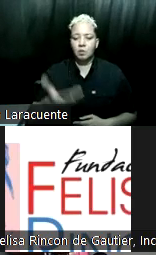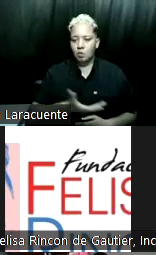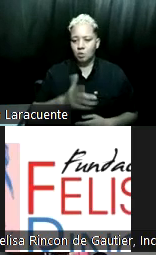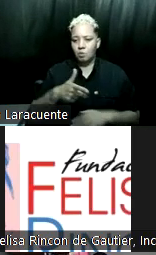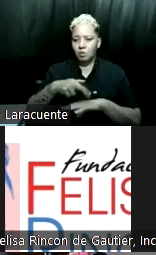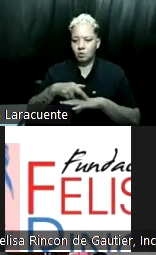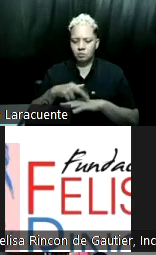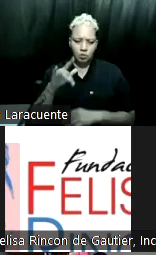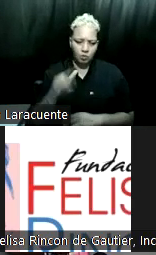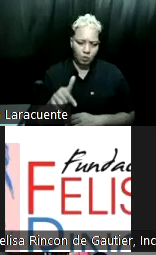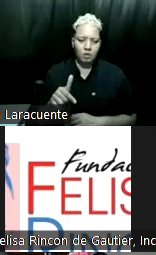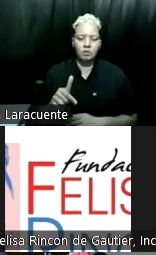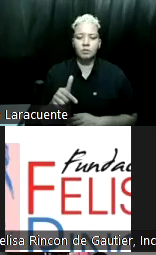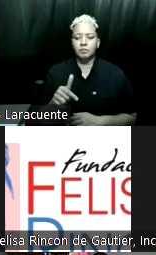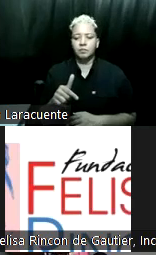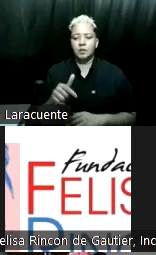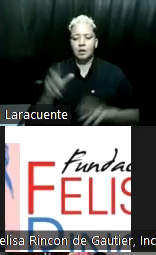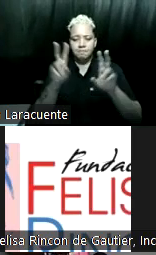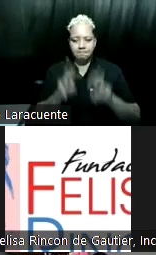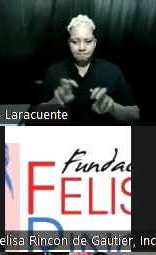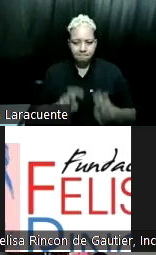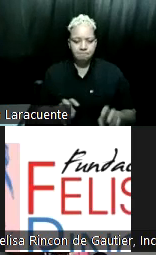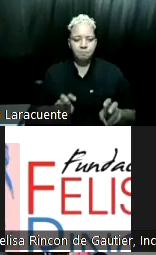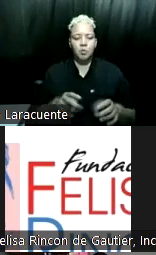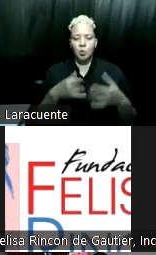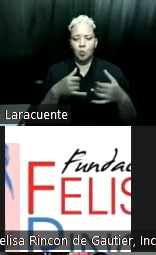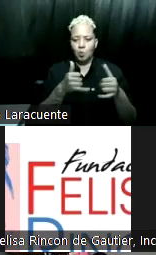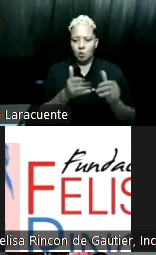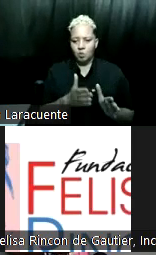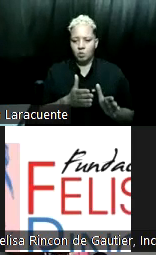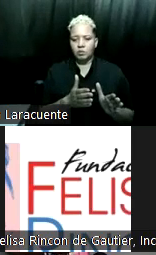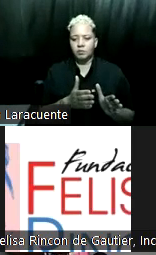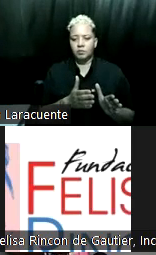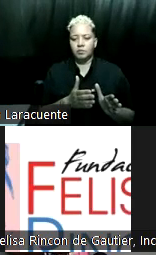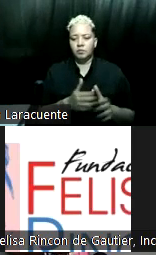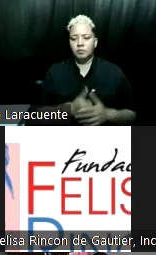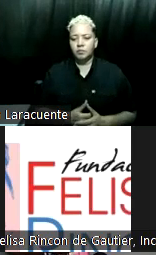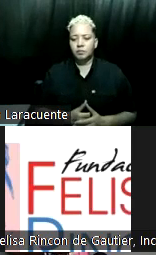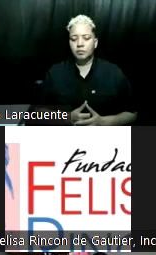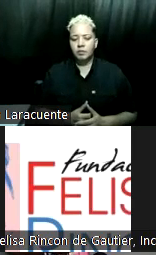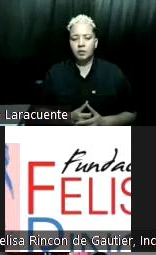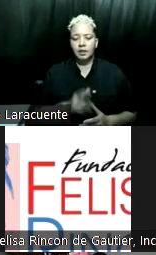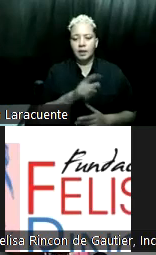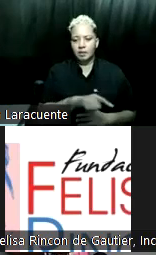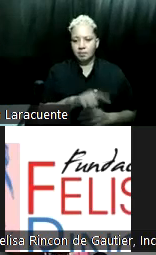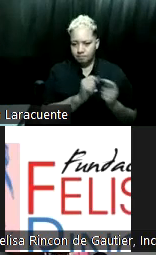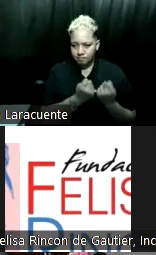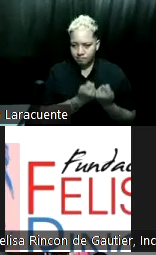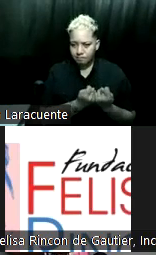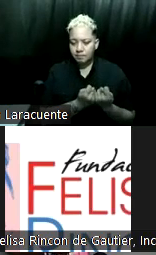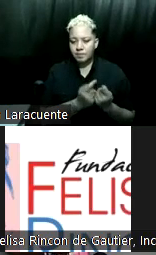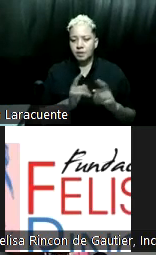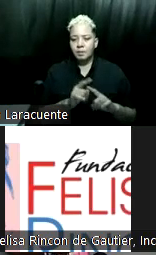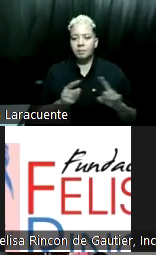adelante entraré un poco en el análisis de los jugadores, de ciertos jugadores de estos equipos, pero